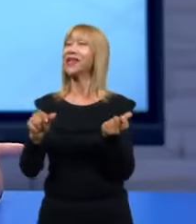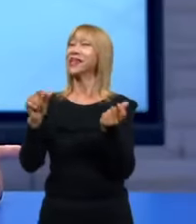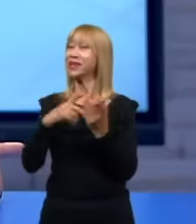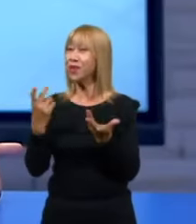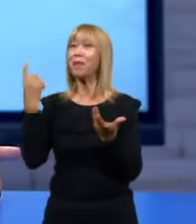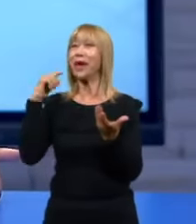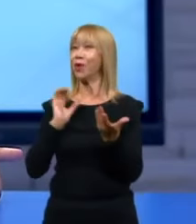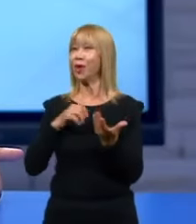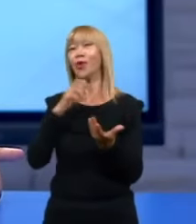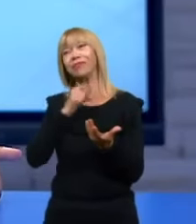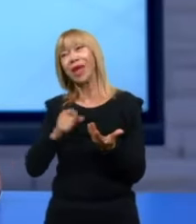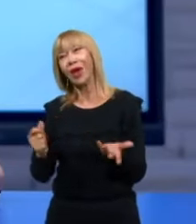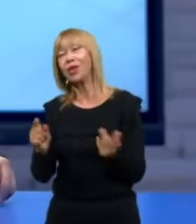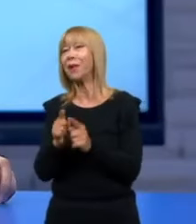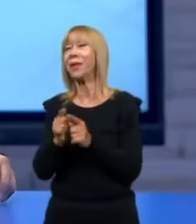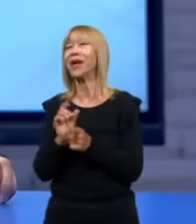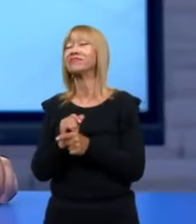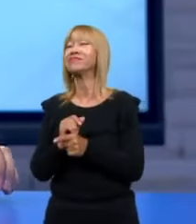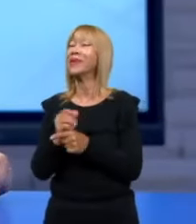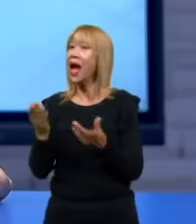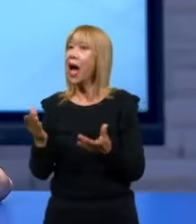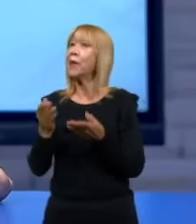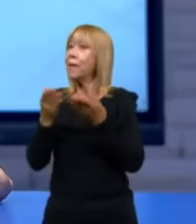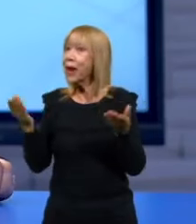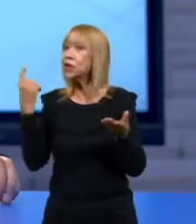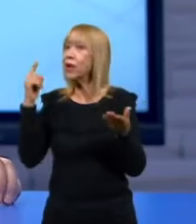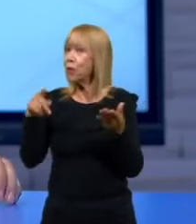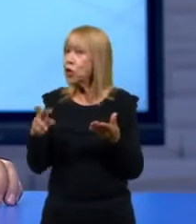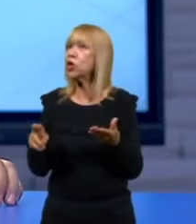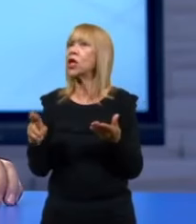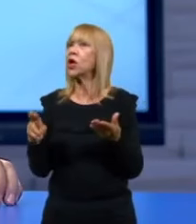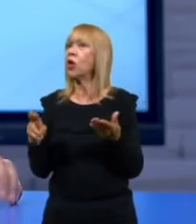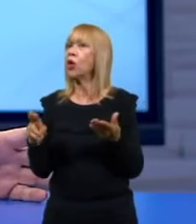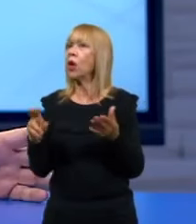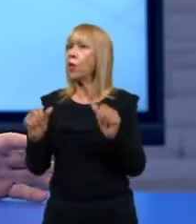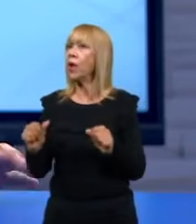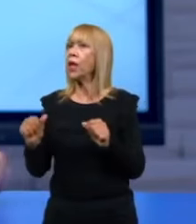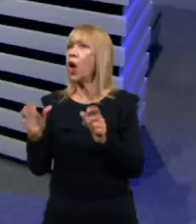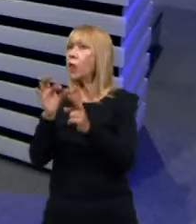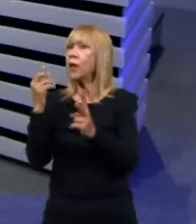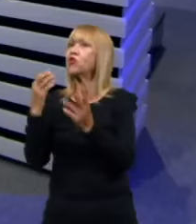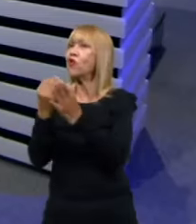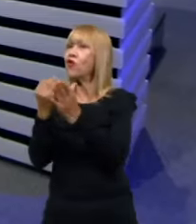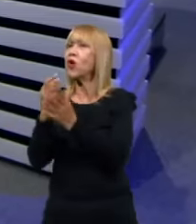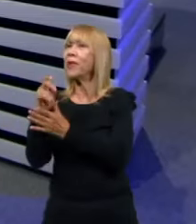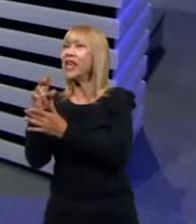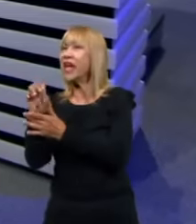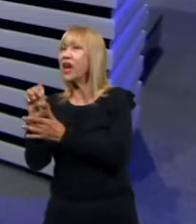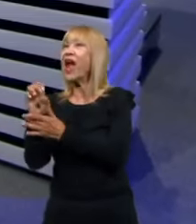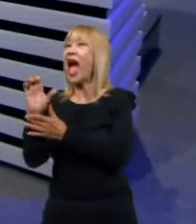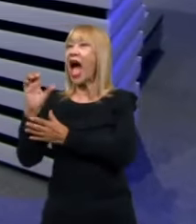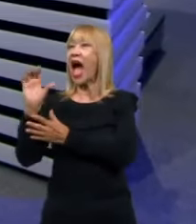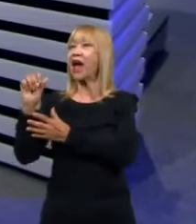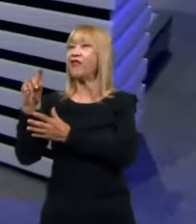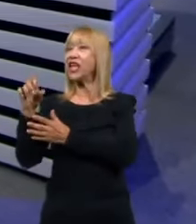son para nuestros viejos, ¿no? Eso es así. ¿Habrá espacio para que Puerto Rico pueda poder optar por esos fondos de Medicare Advantage? Porque aquí dice